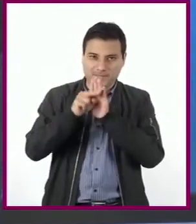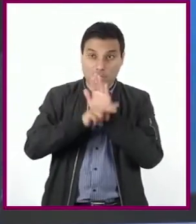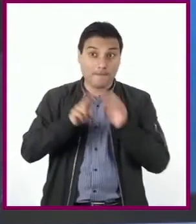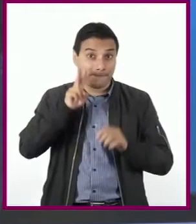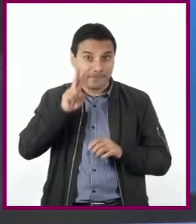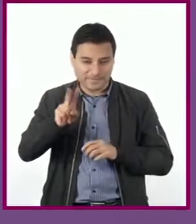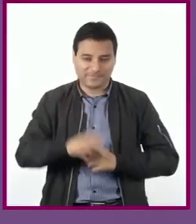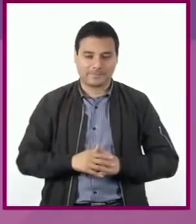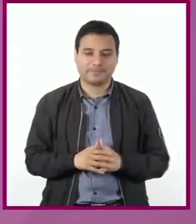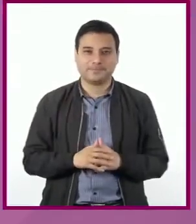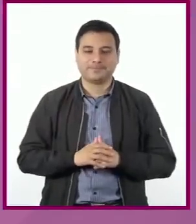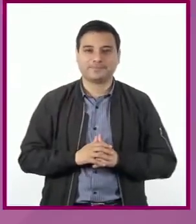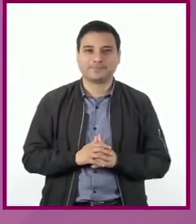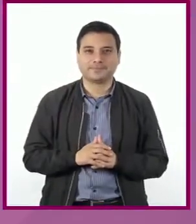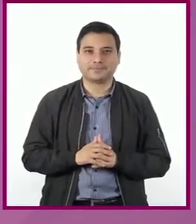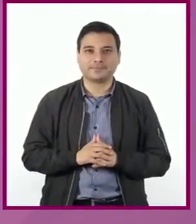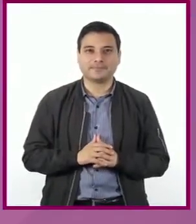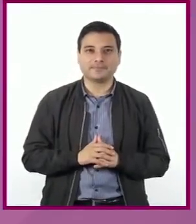saberes previos.